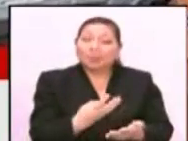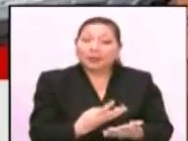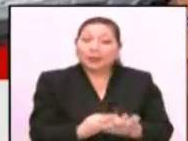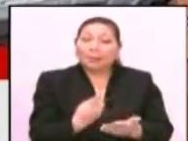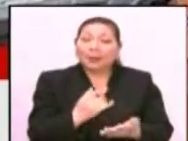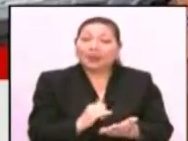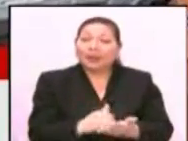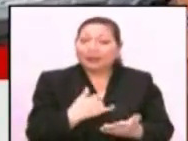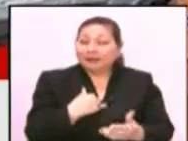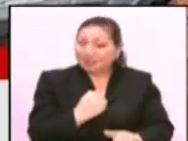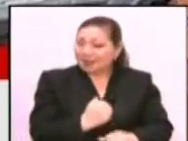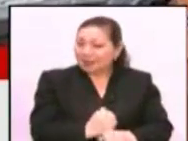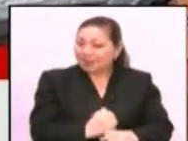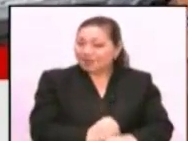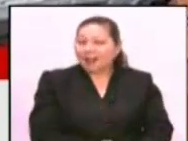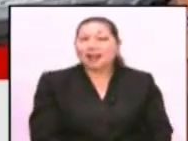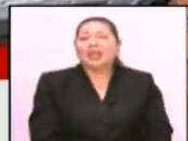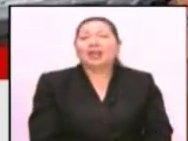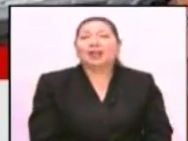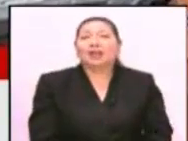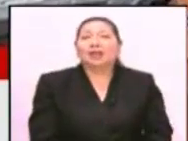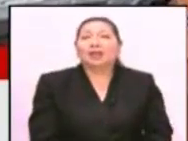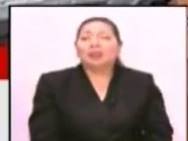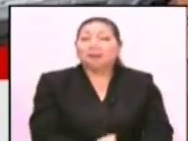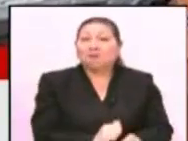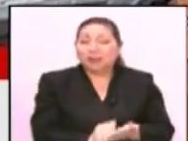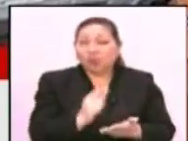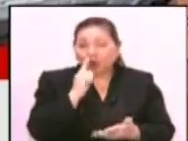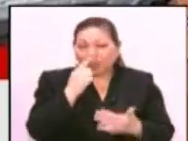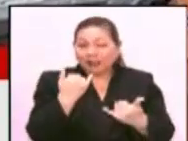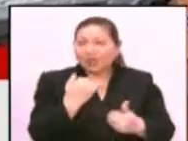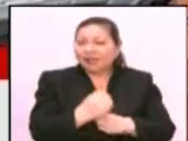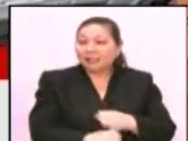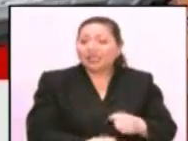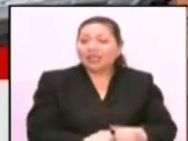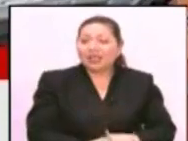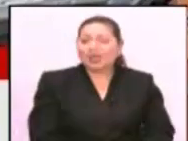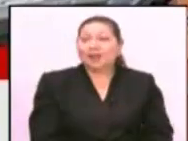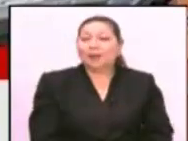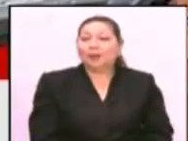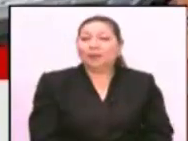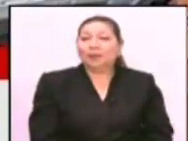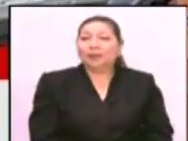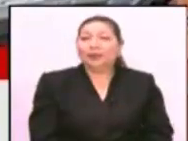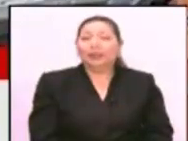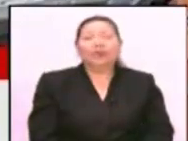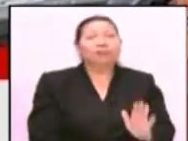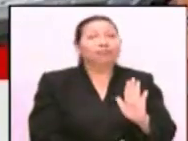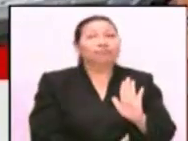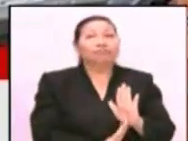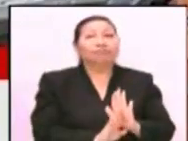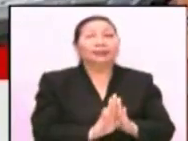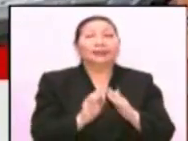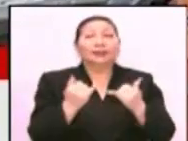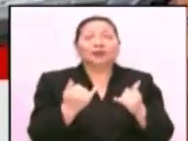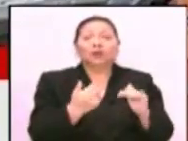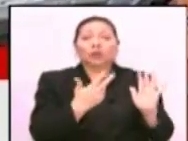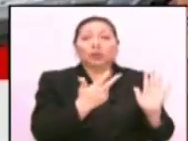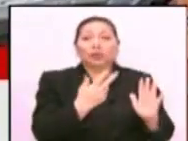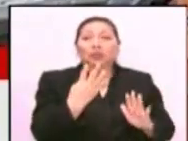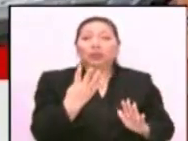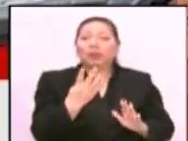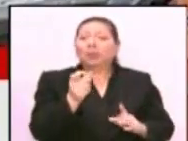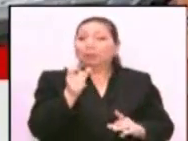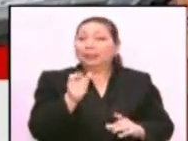penitenciaria con la que trabajamos. Esto es al mes de junio de este año. En la cúspide de la población de estos